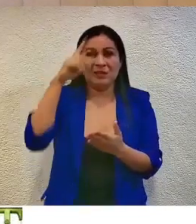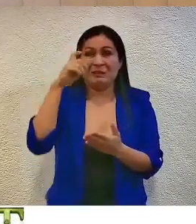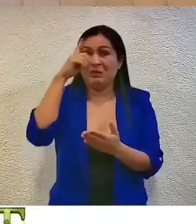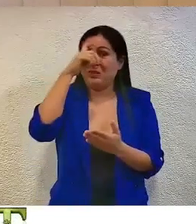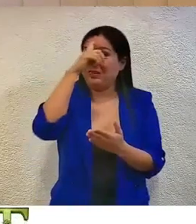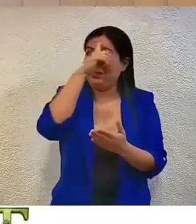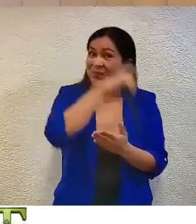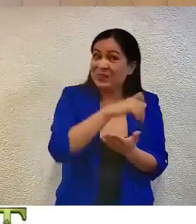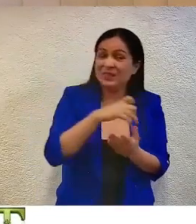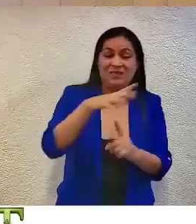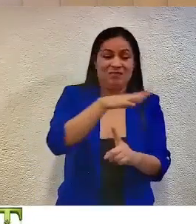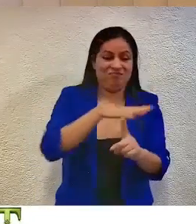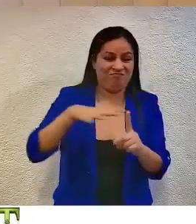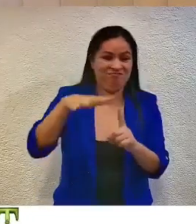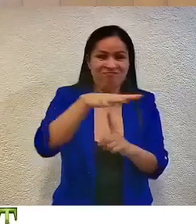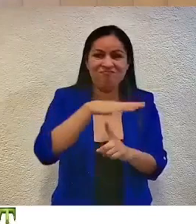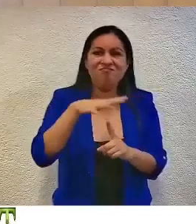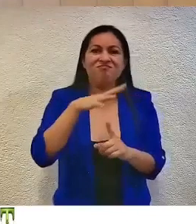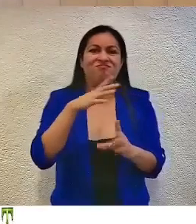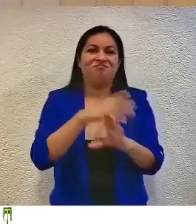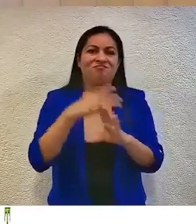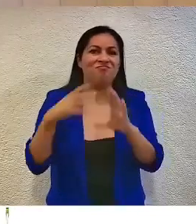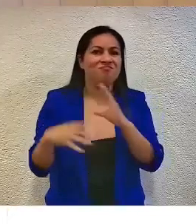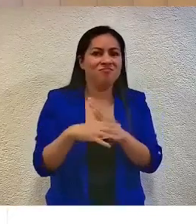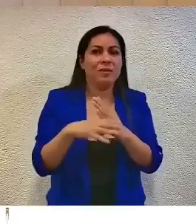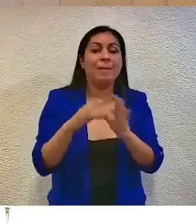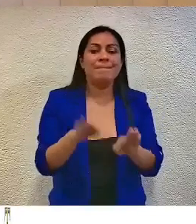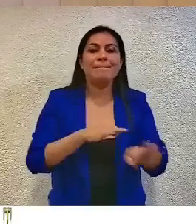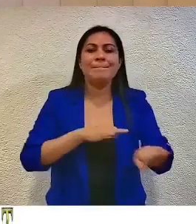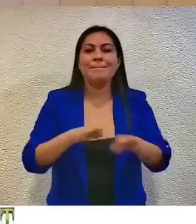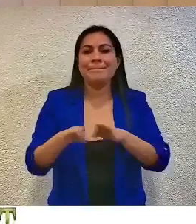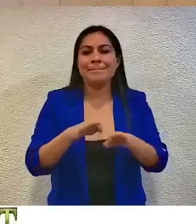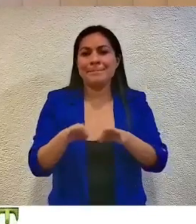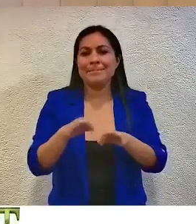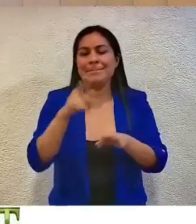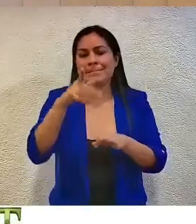las circunstancias específicas del caso y las cargas de trabajo de la autoridad.